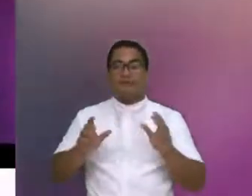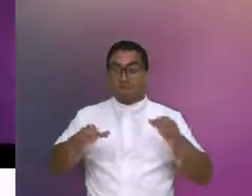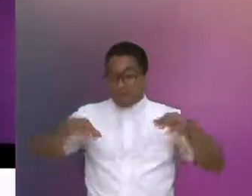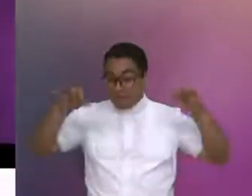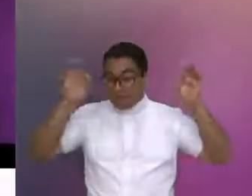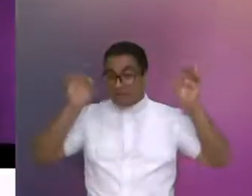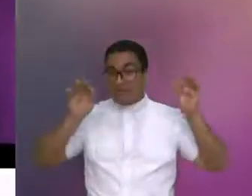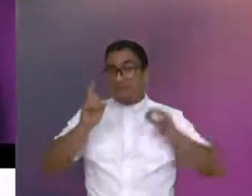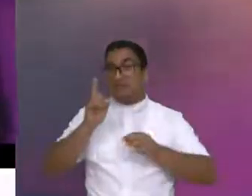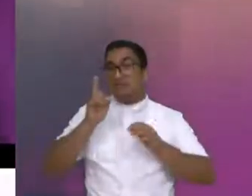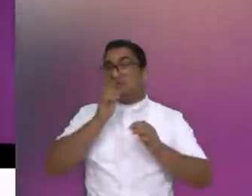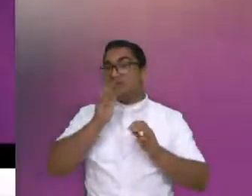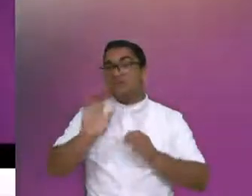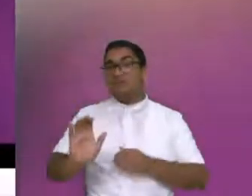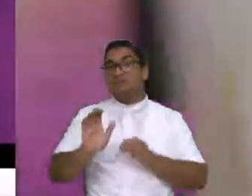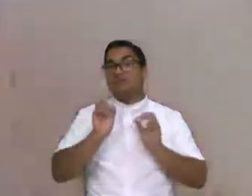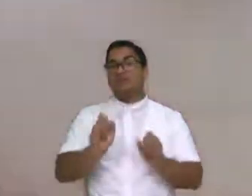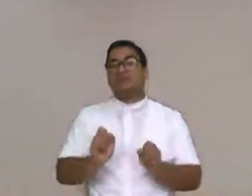de un menor de edad.